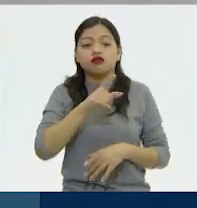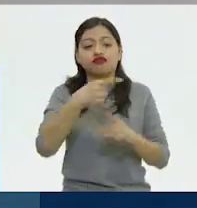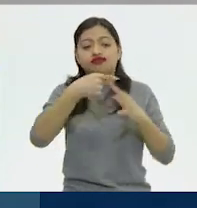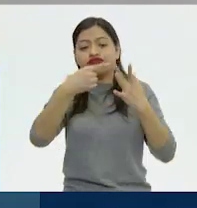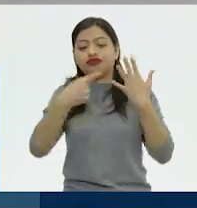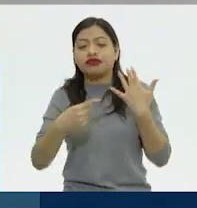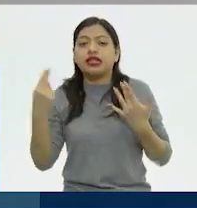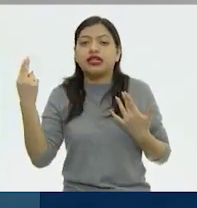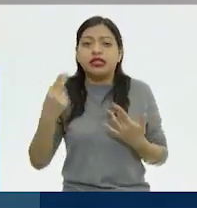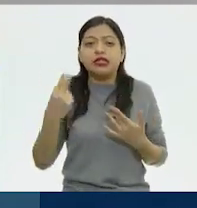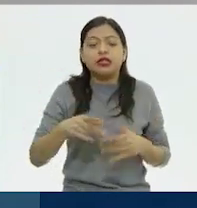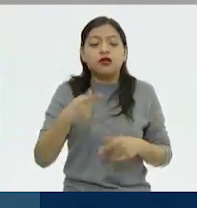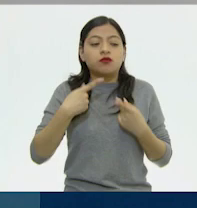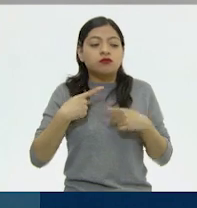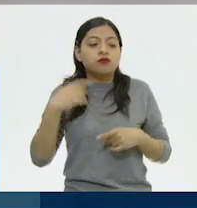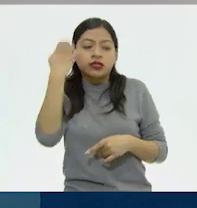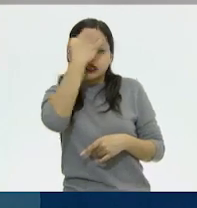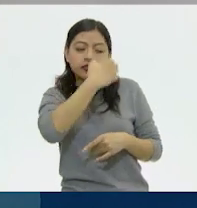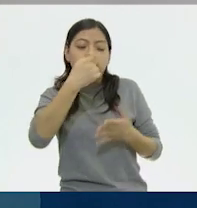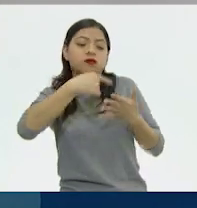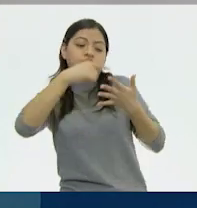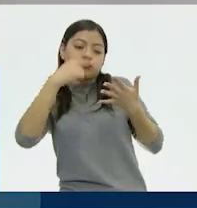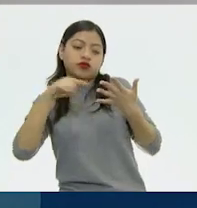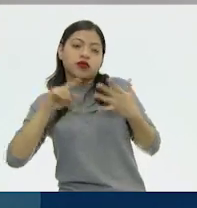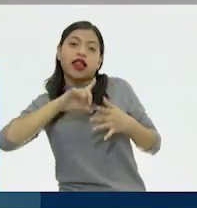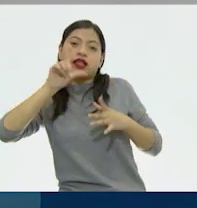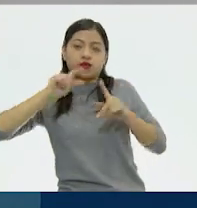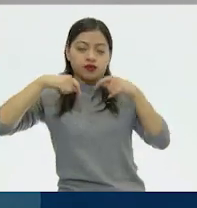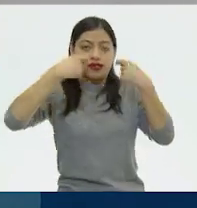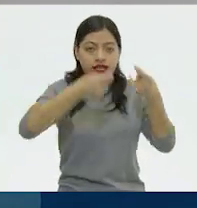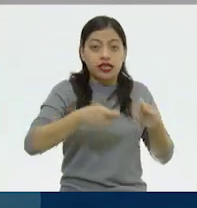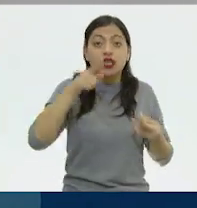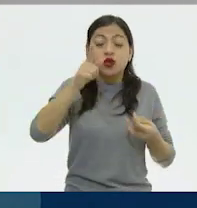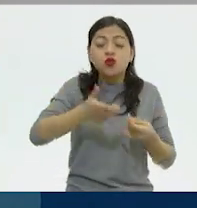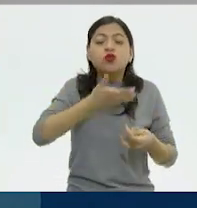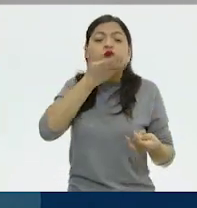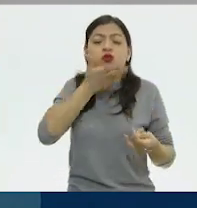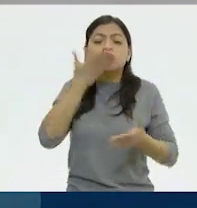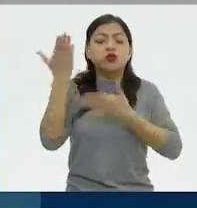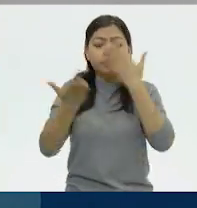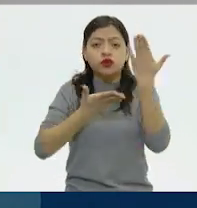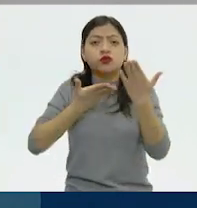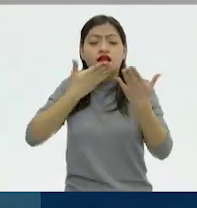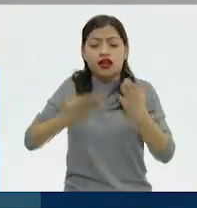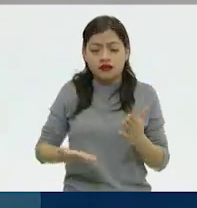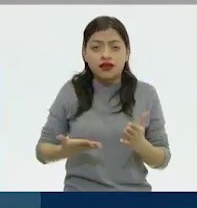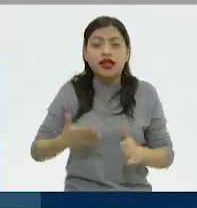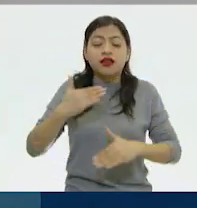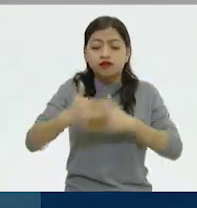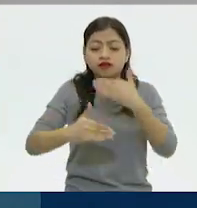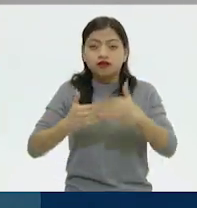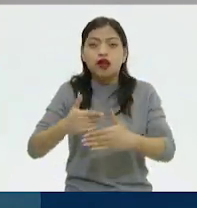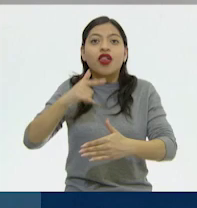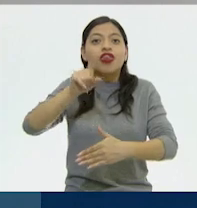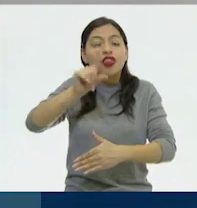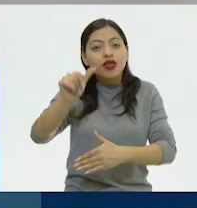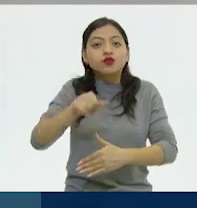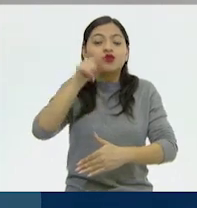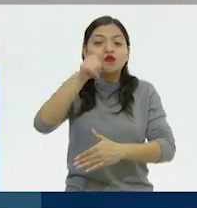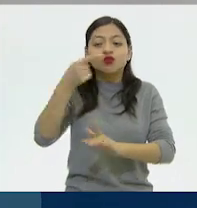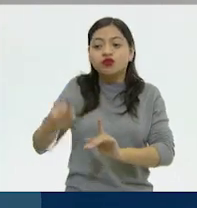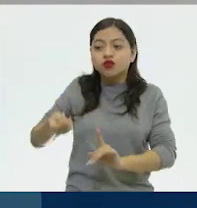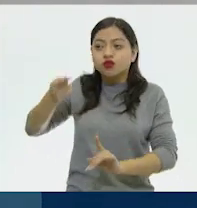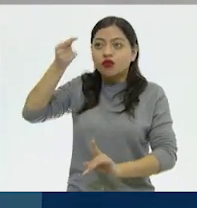etcétera. Por ello, contar con buenos hábitos de estudio personal nos permitirá resolver de mejor forma las